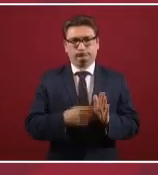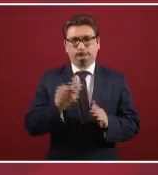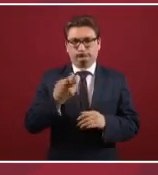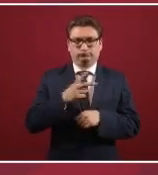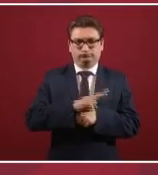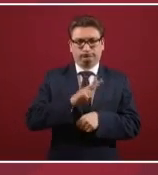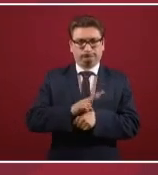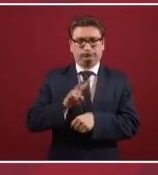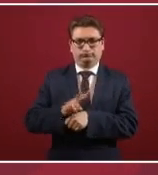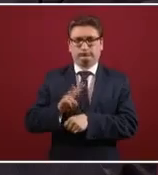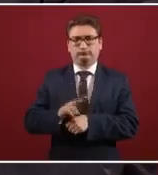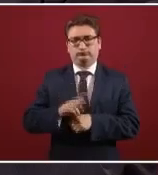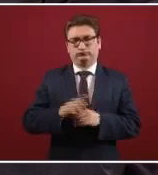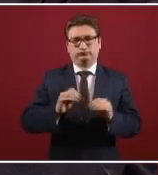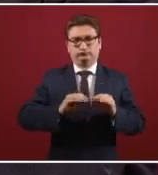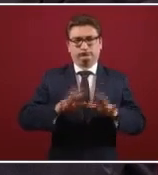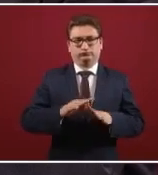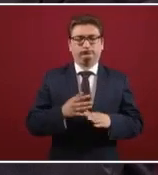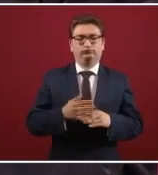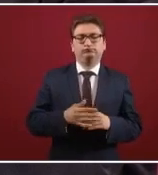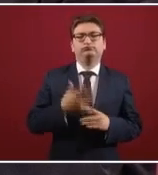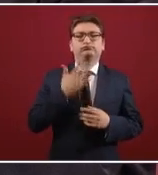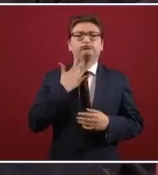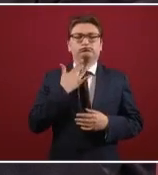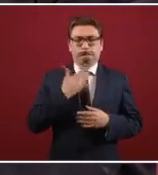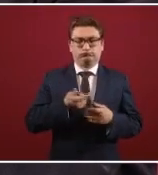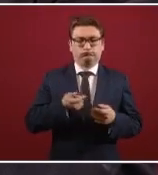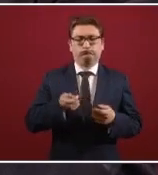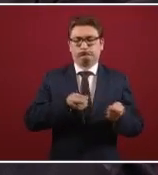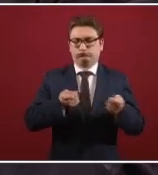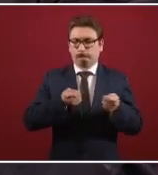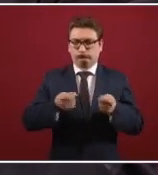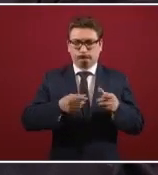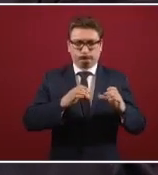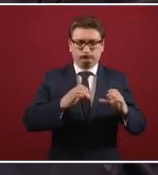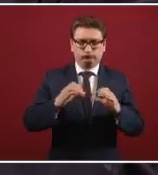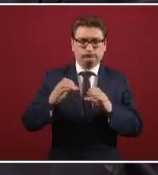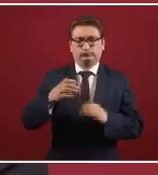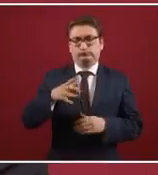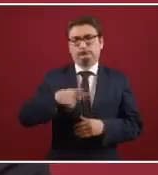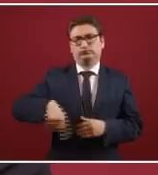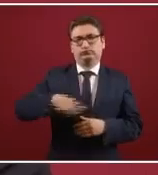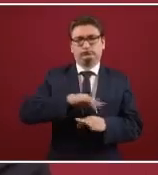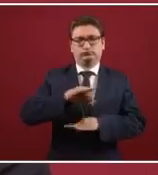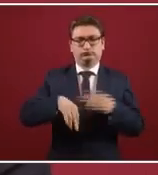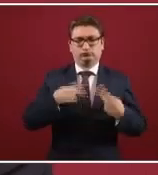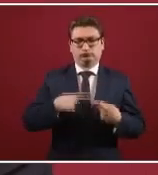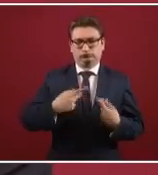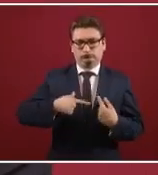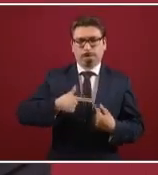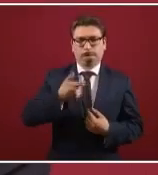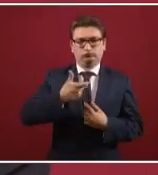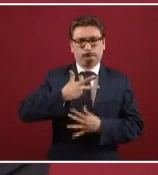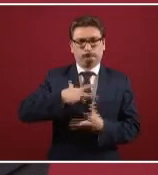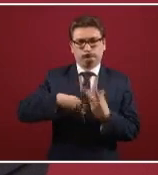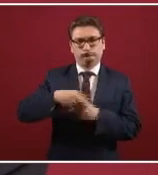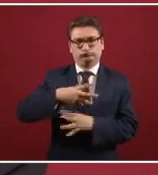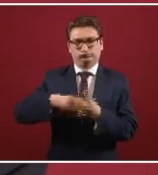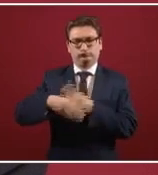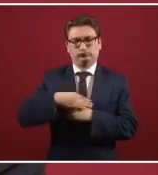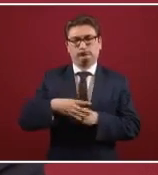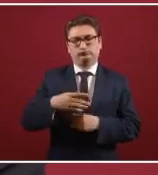haya gasolinazos que no se afecte la economía popular la economía